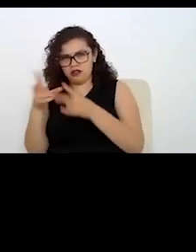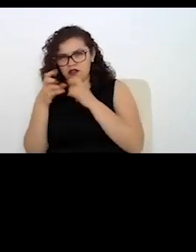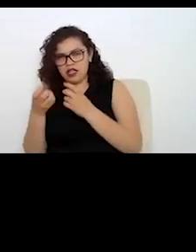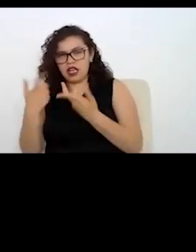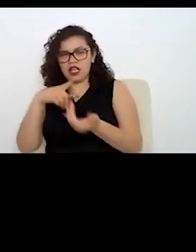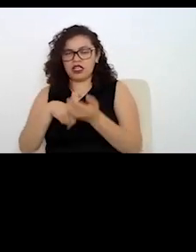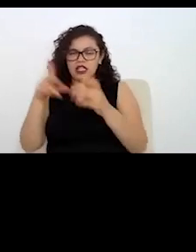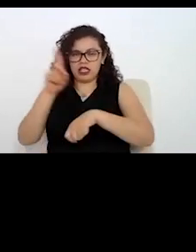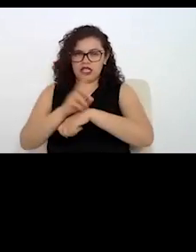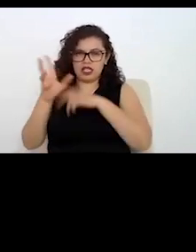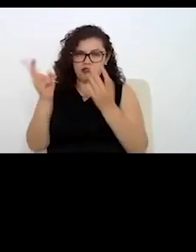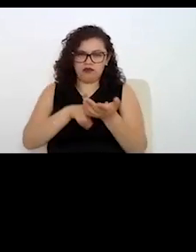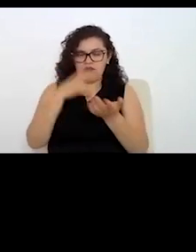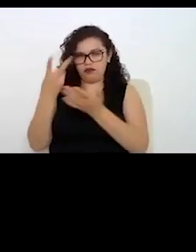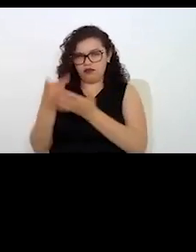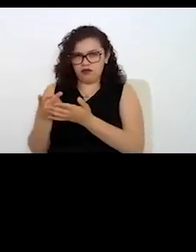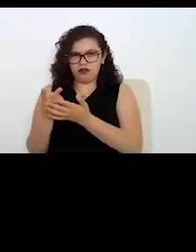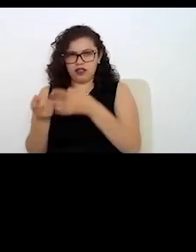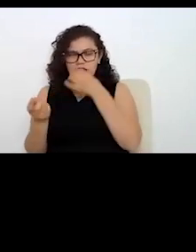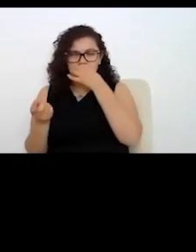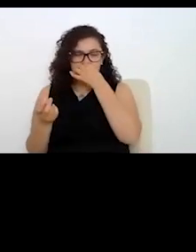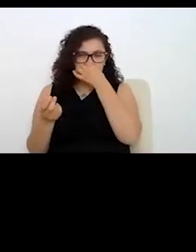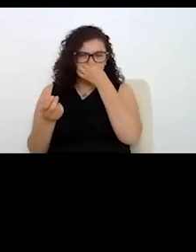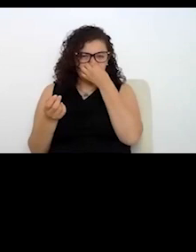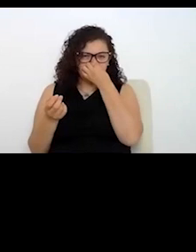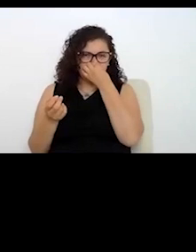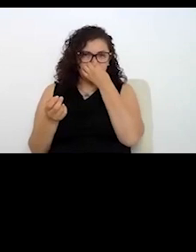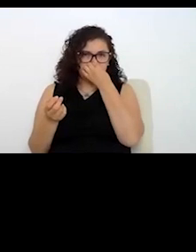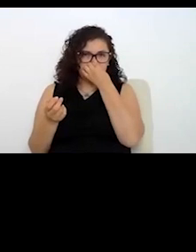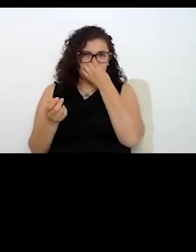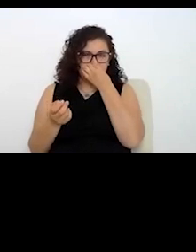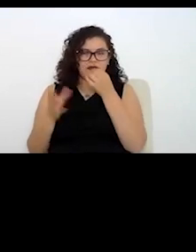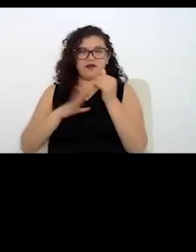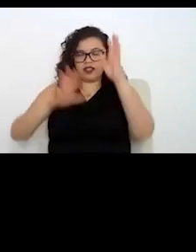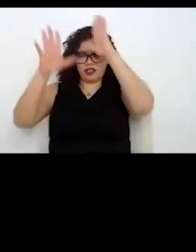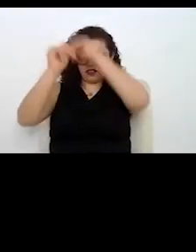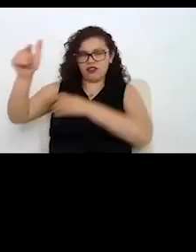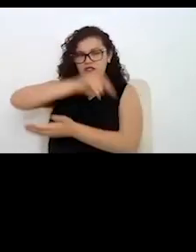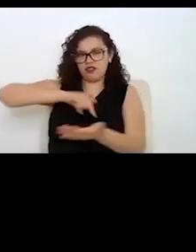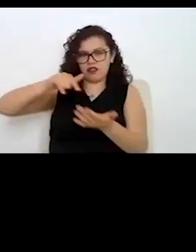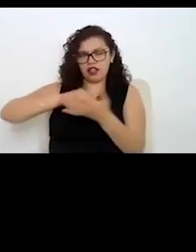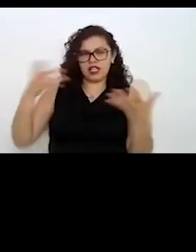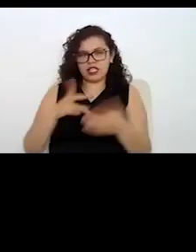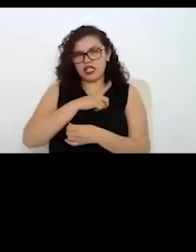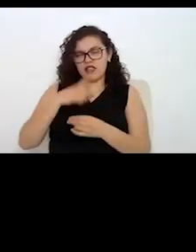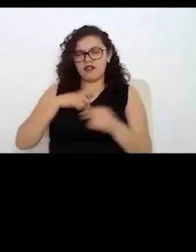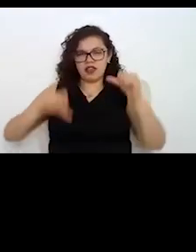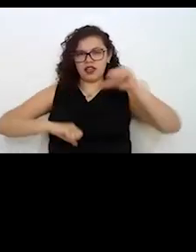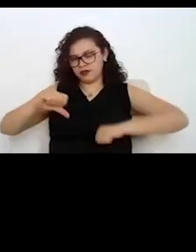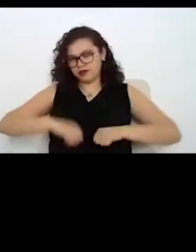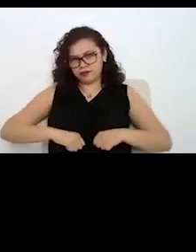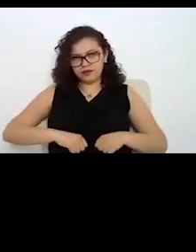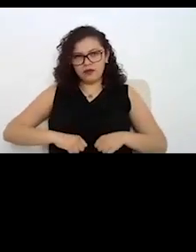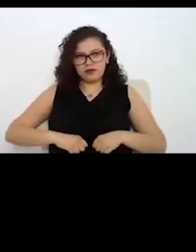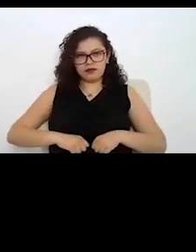los días de modalidad híbrida, si habían pactado un lugar en donde tenían que realizar estas actividades,